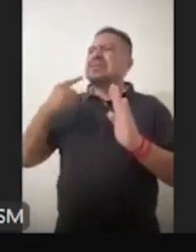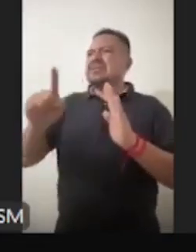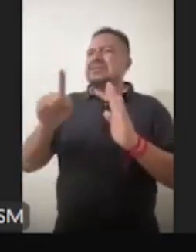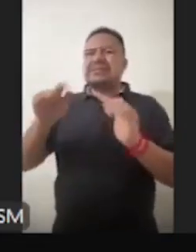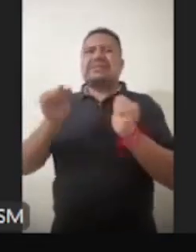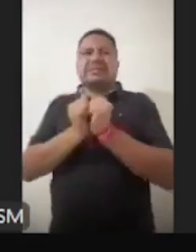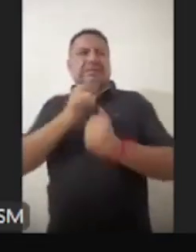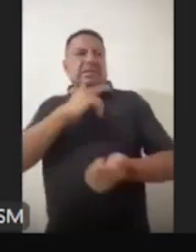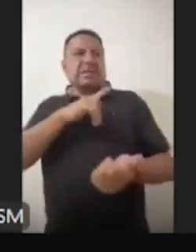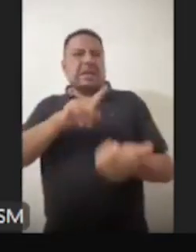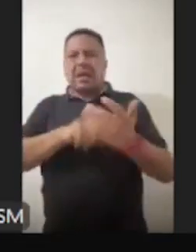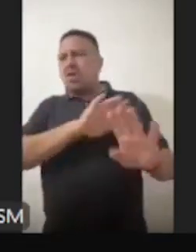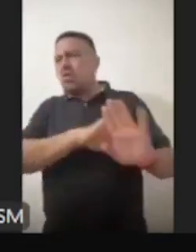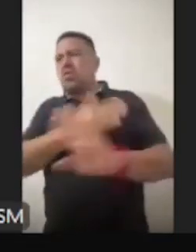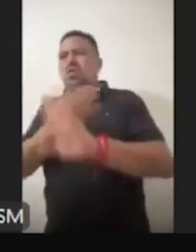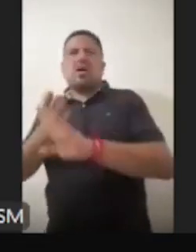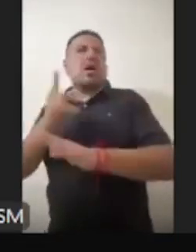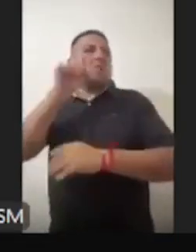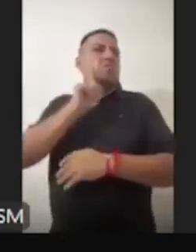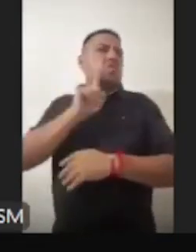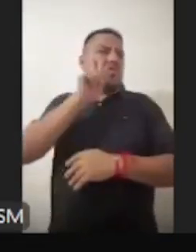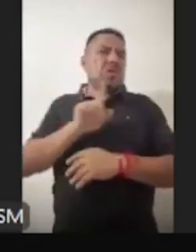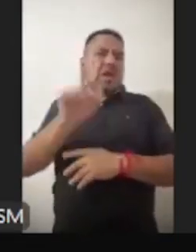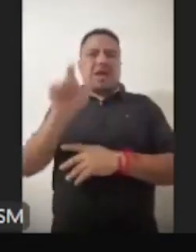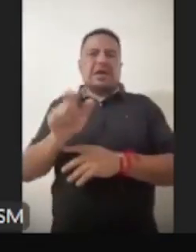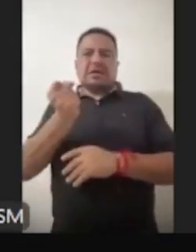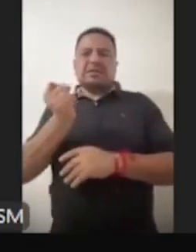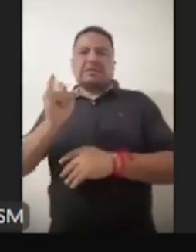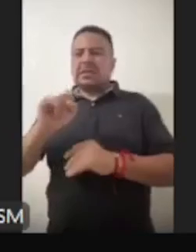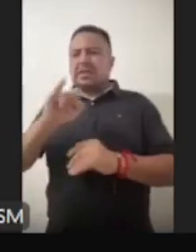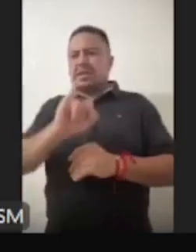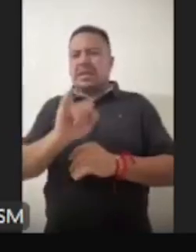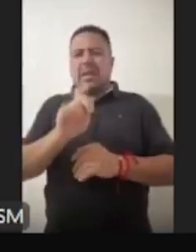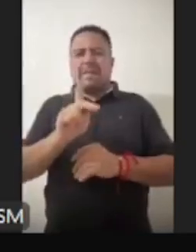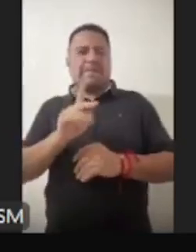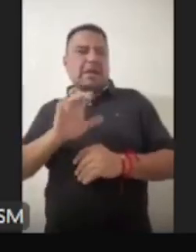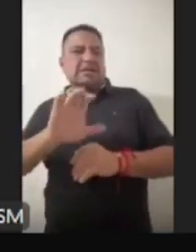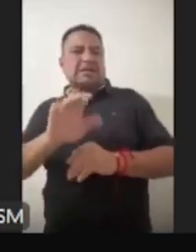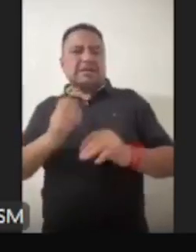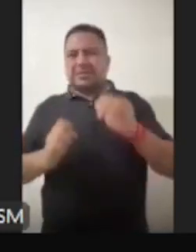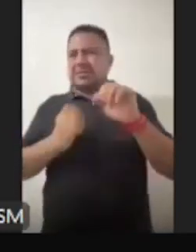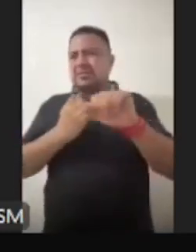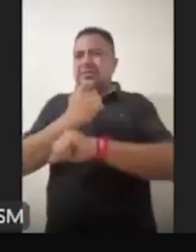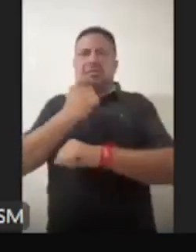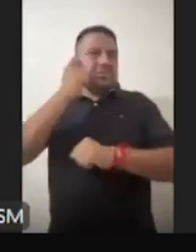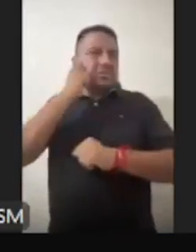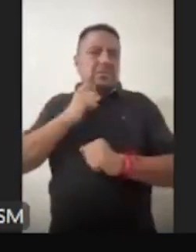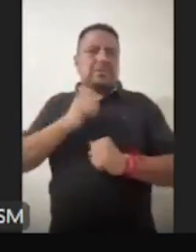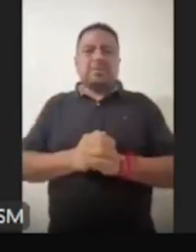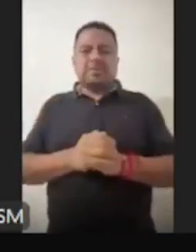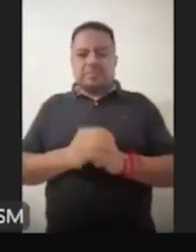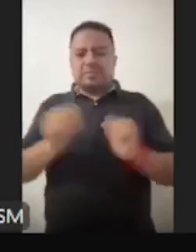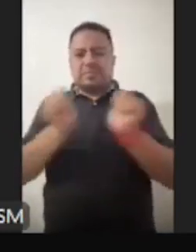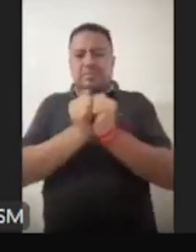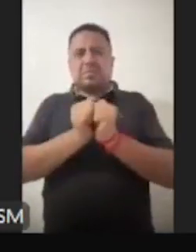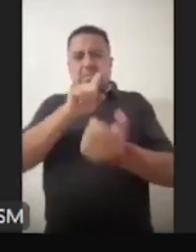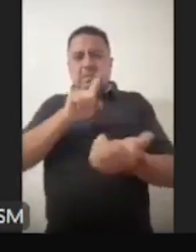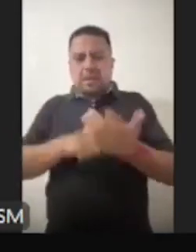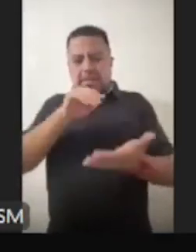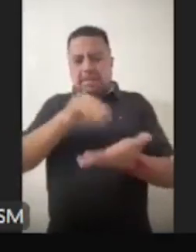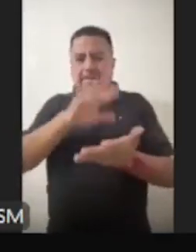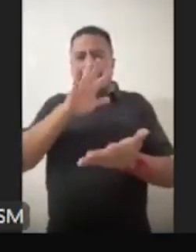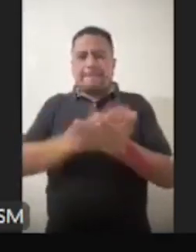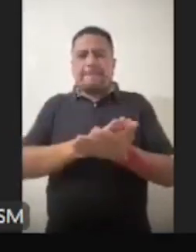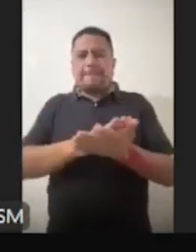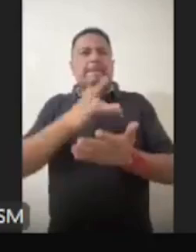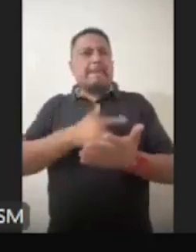violencia política contra las mujeres en razón de género del Instituto Electoral y de Participación Ciudadana del Estado de Guerrero. Con base en lo expuesto, la denunciante